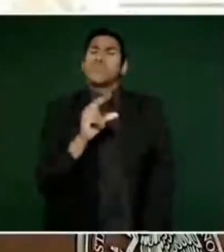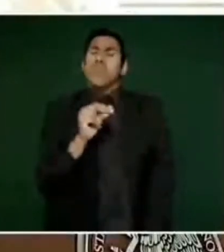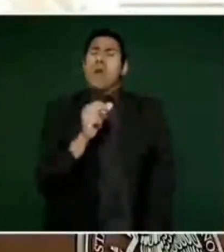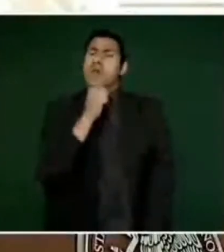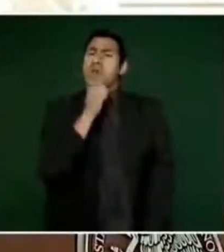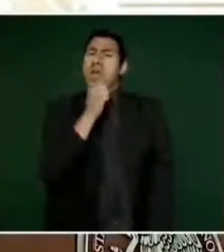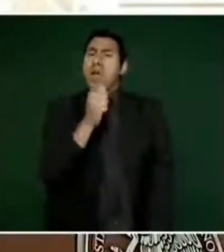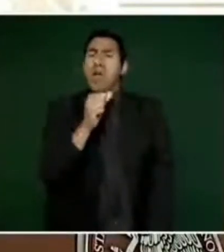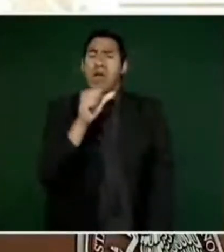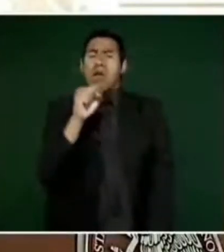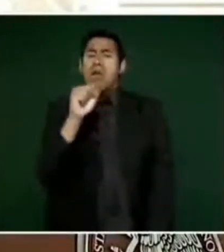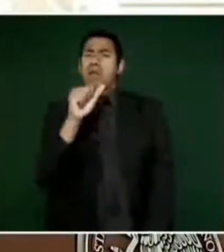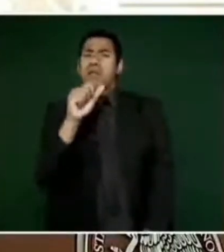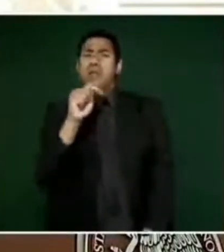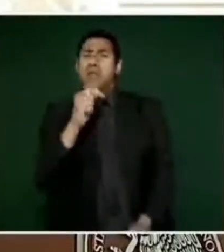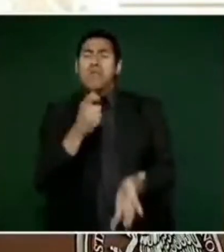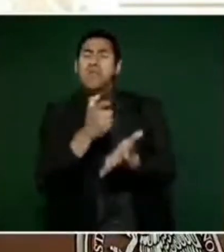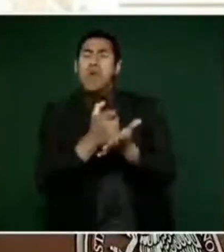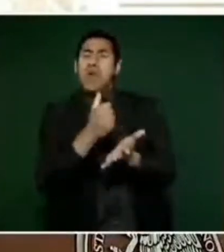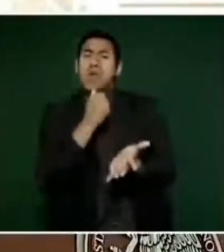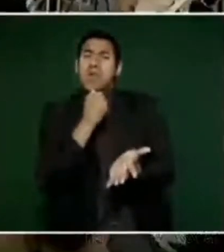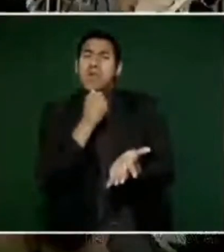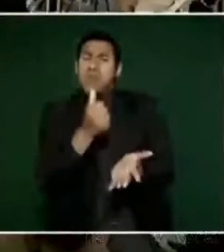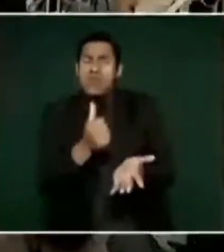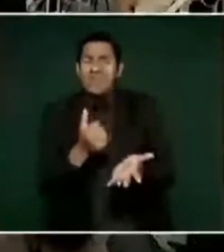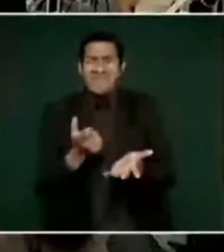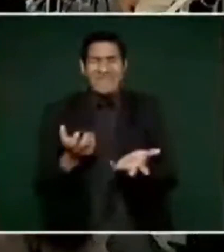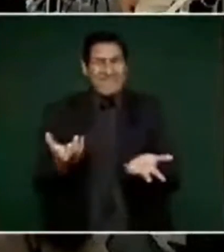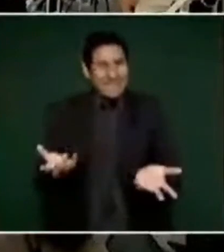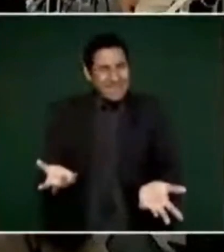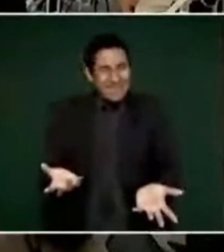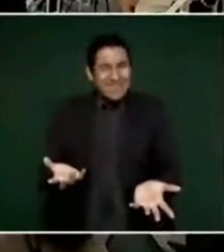Y todavía se atrevían